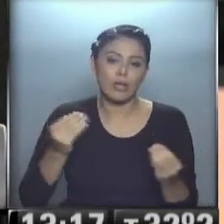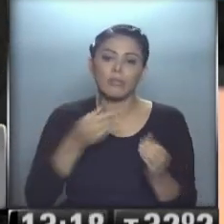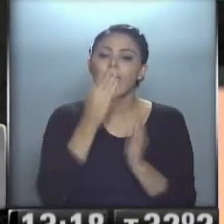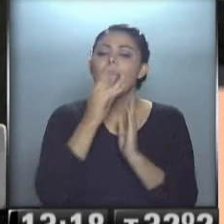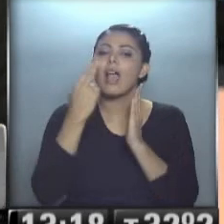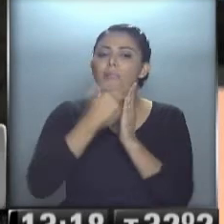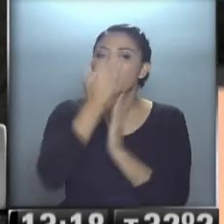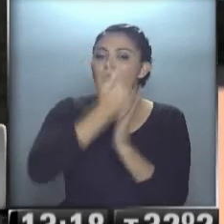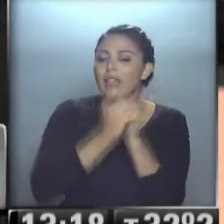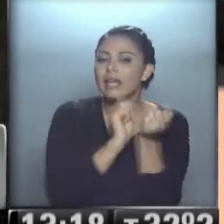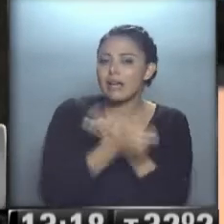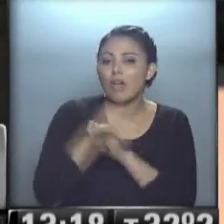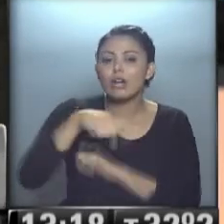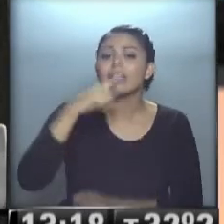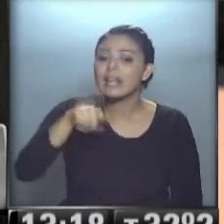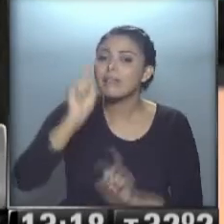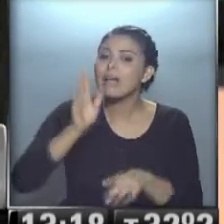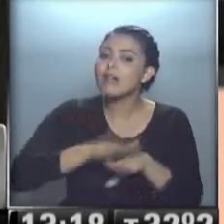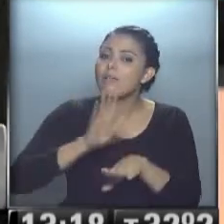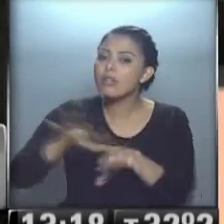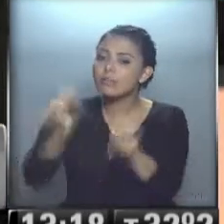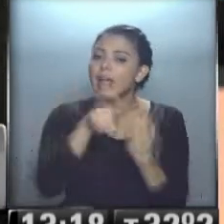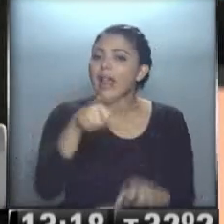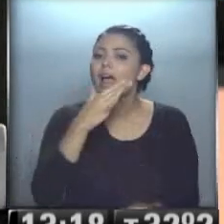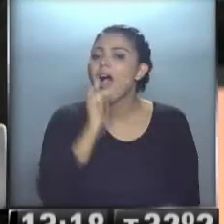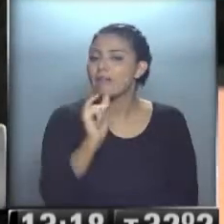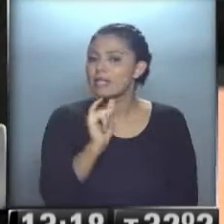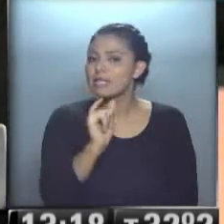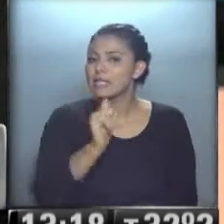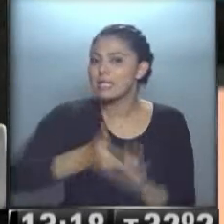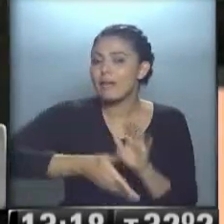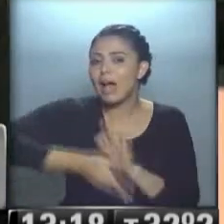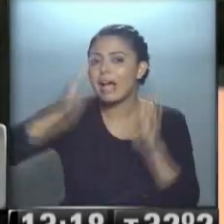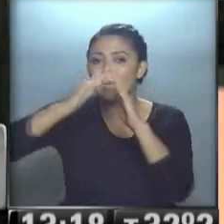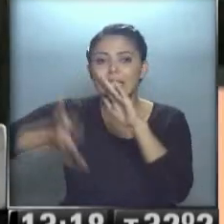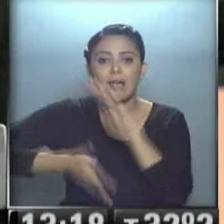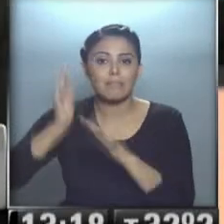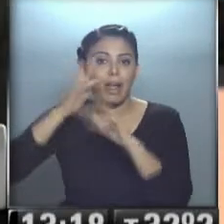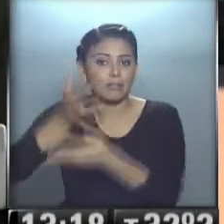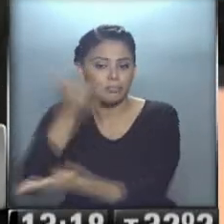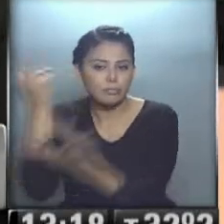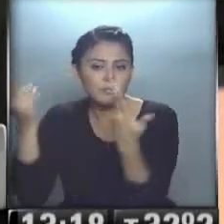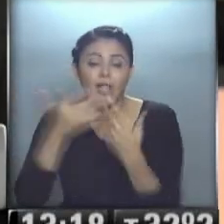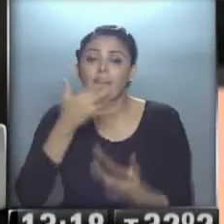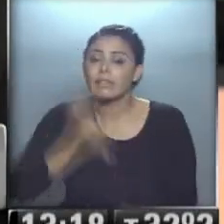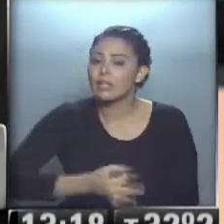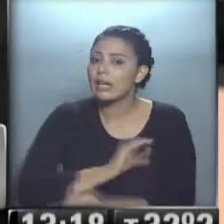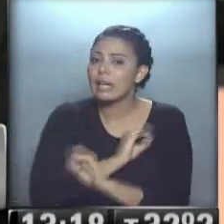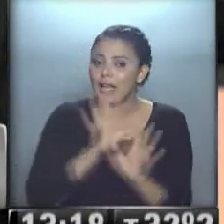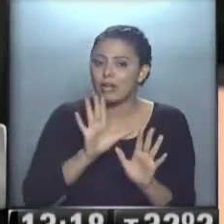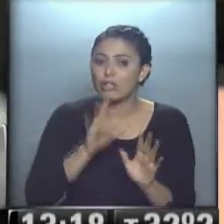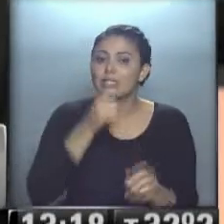acusación y ahora se dice la parte de la red de trata y además era el que avisaba de los allanamientos es muy claro el fallo no existe la trata sin complicidad